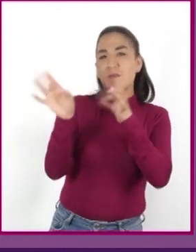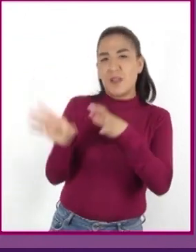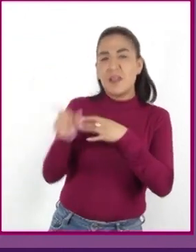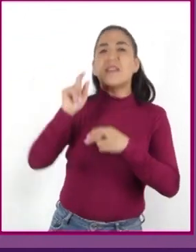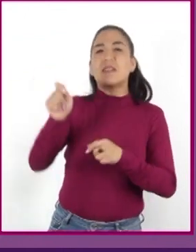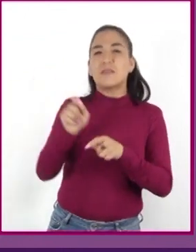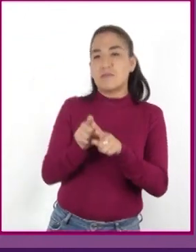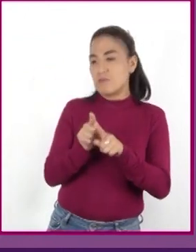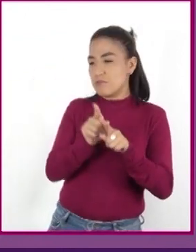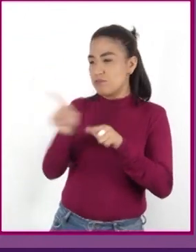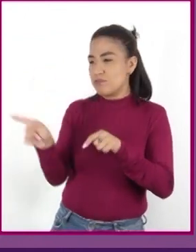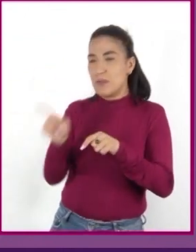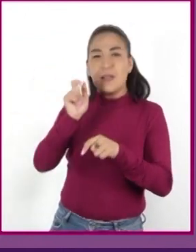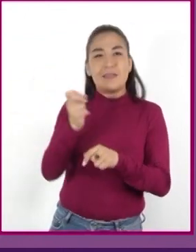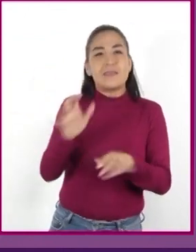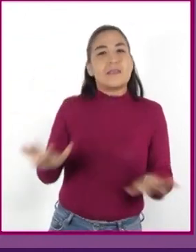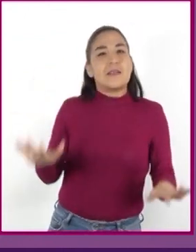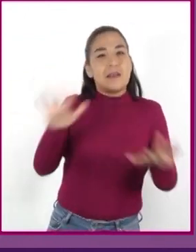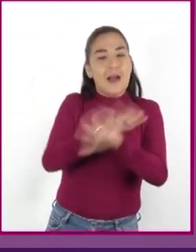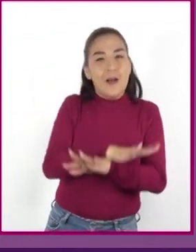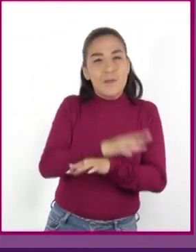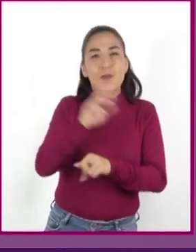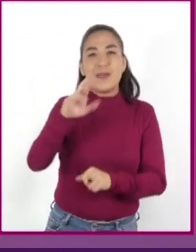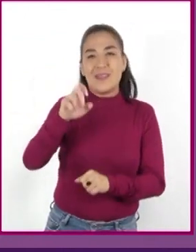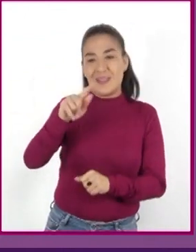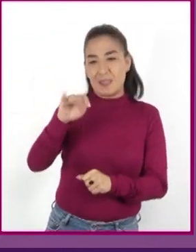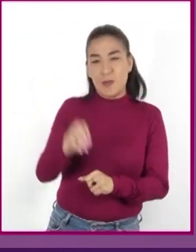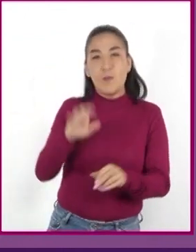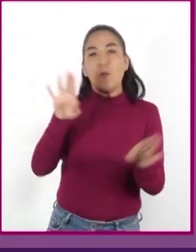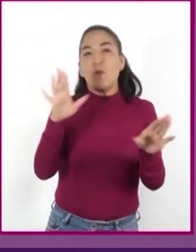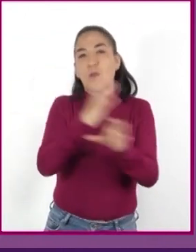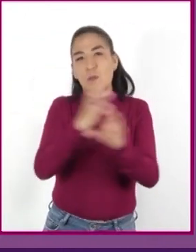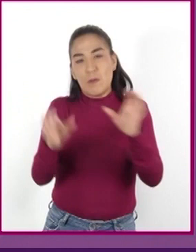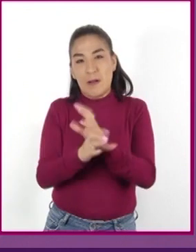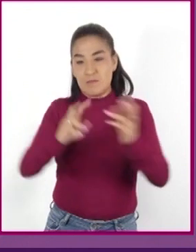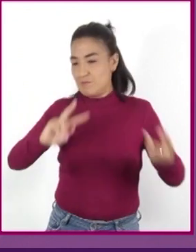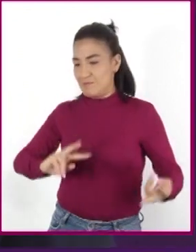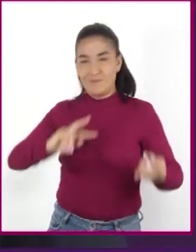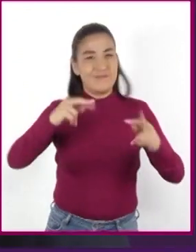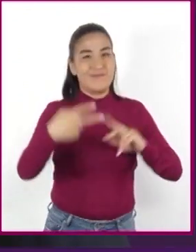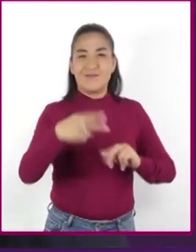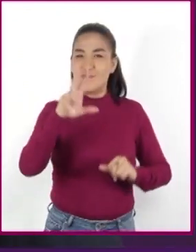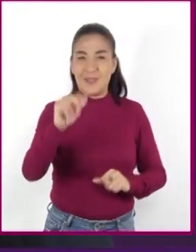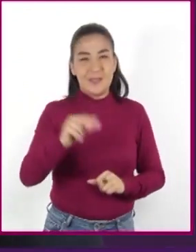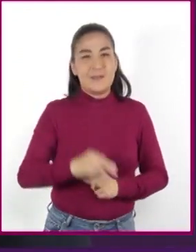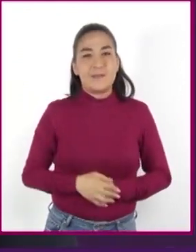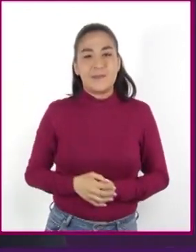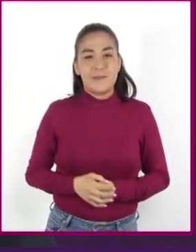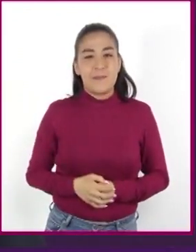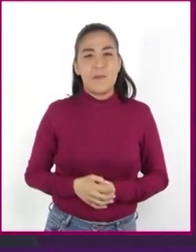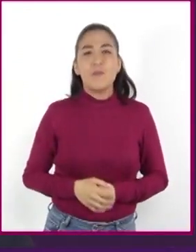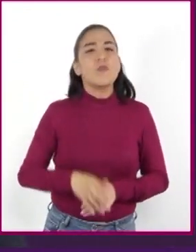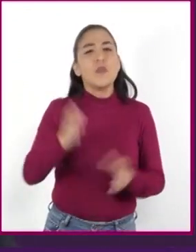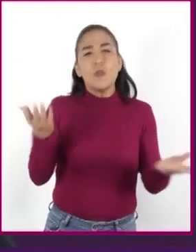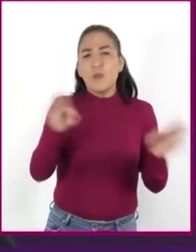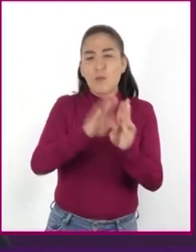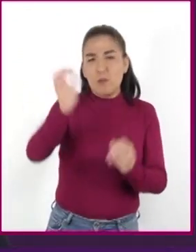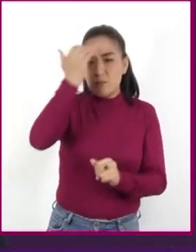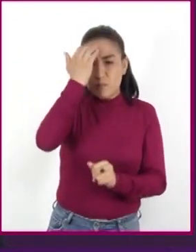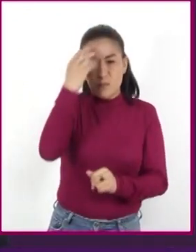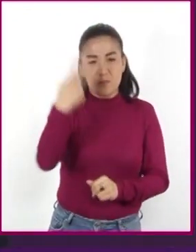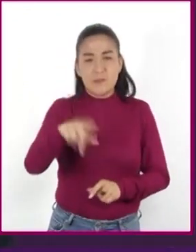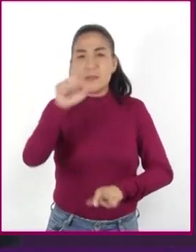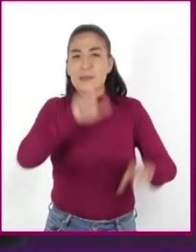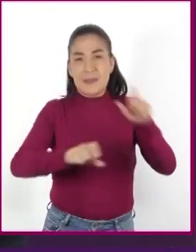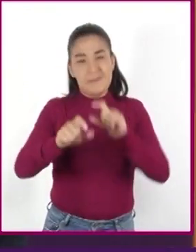la dirección en la que ocurre la reacción de reactivos a productos y no al revés. Los conocimientos químicos han sido de